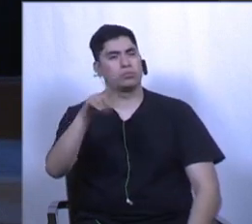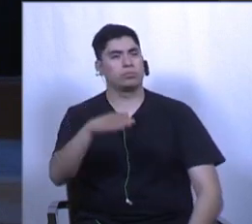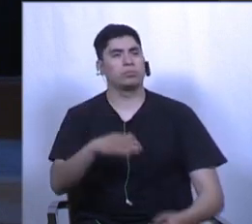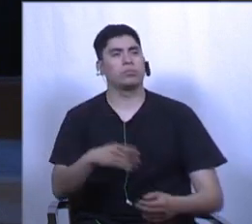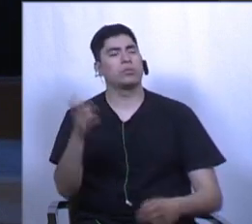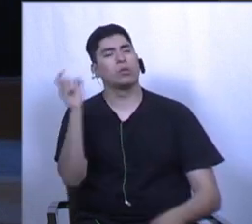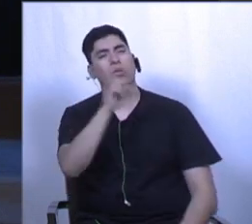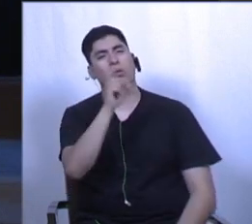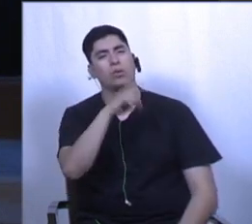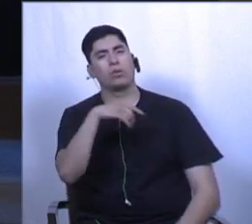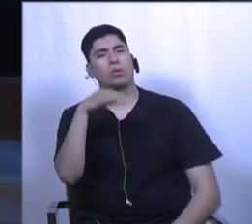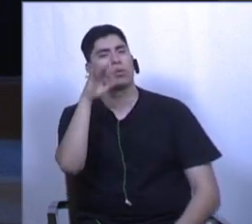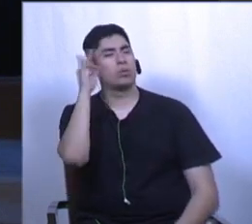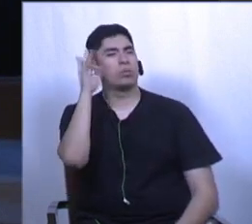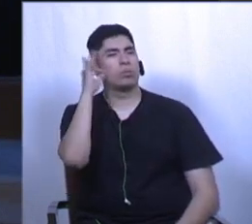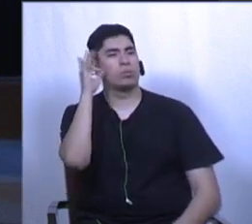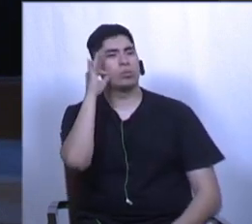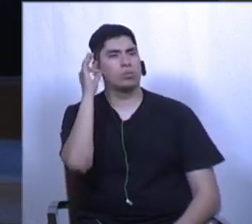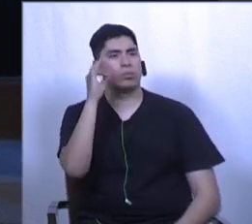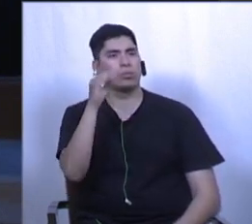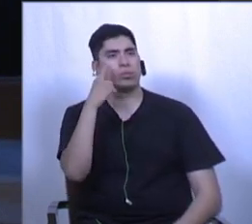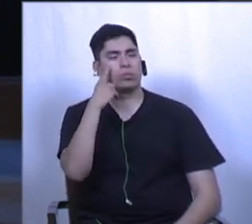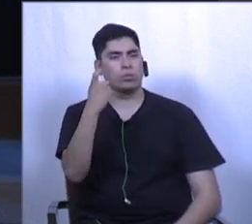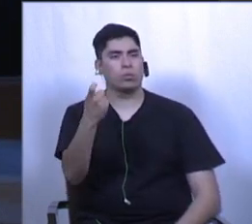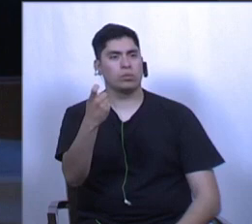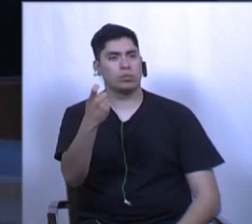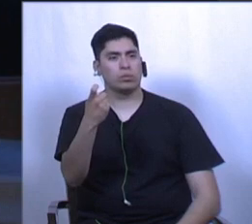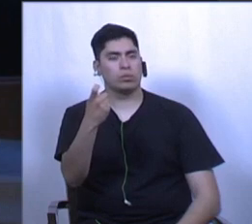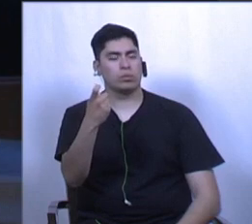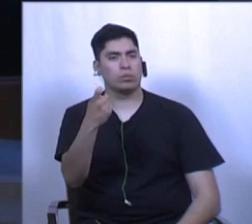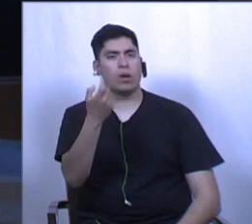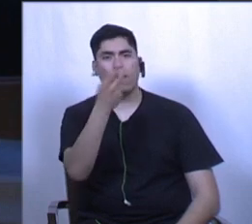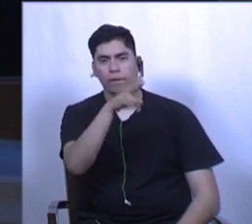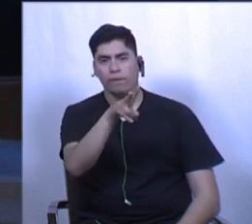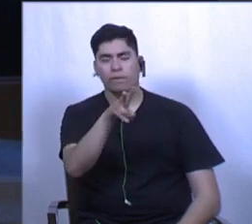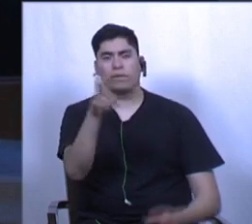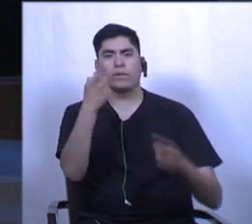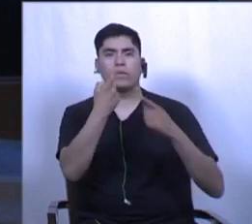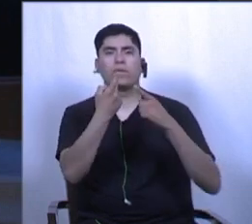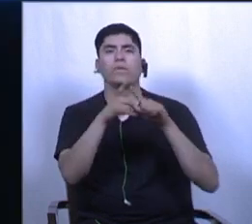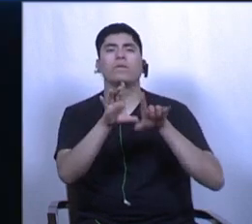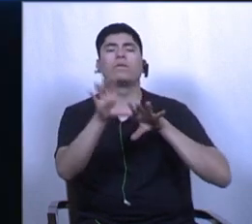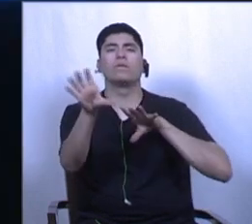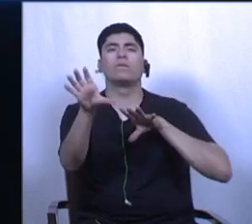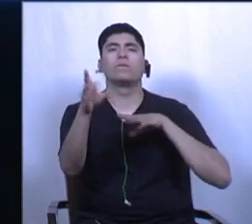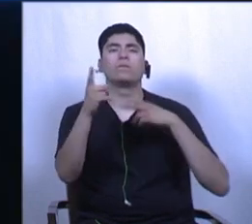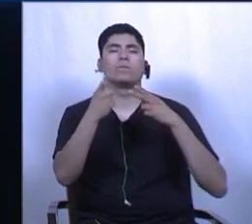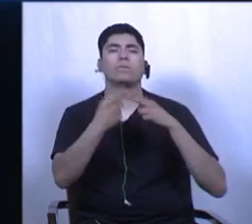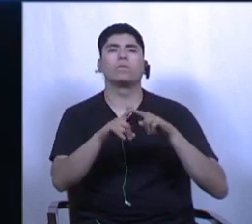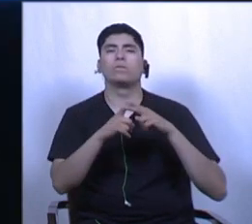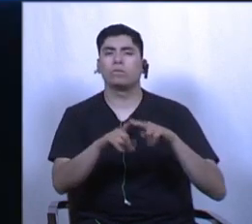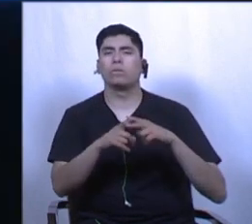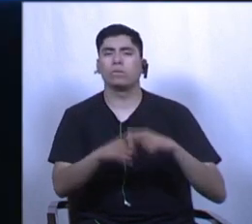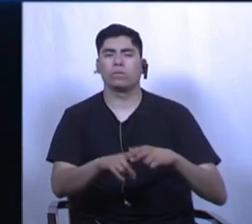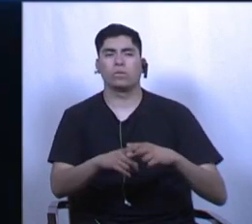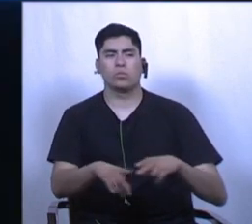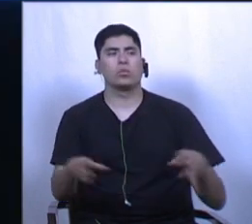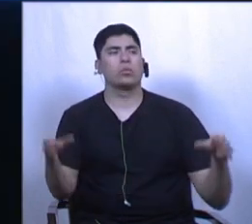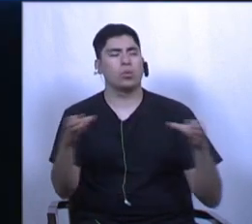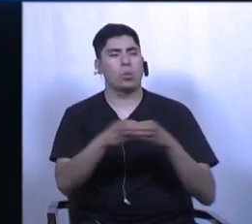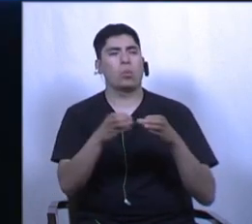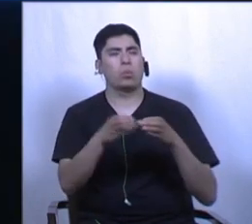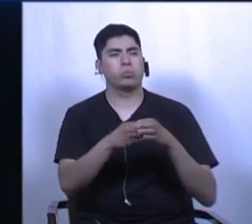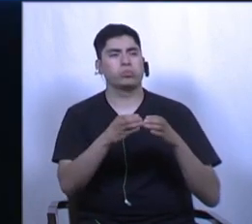azul y compararlas viendo distintas técnicas estadísticas como grupos